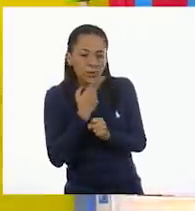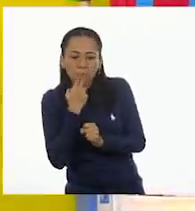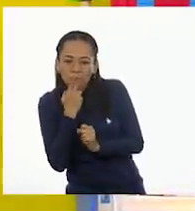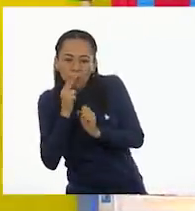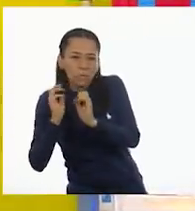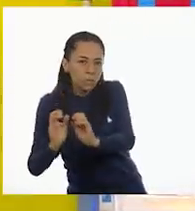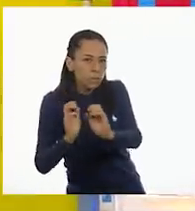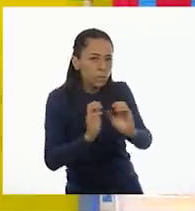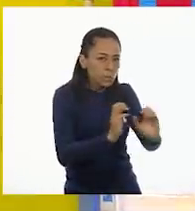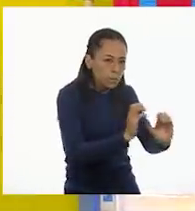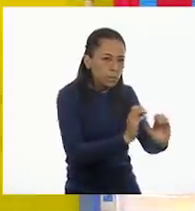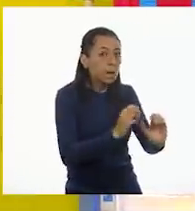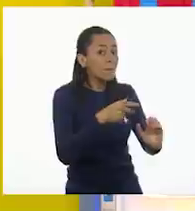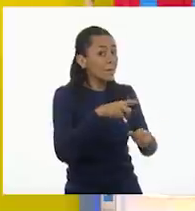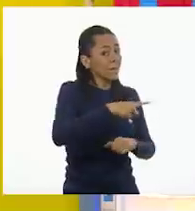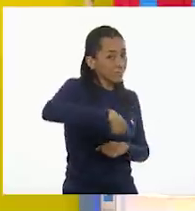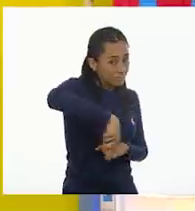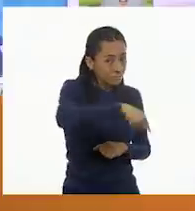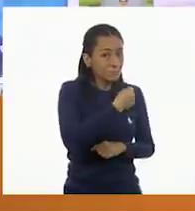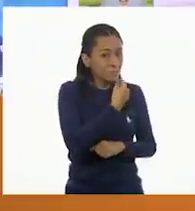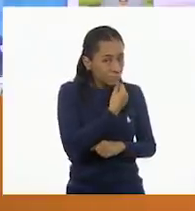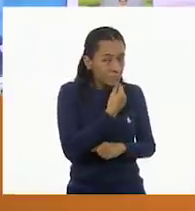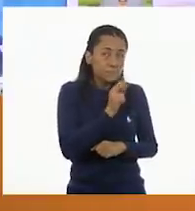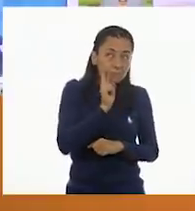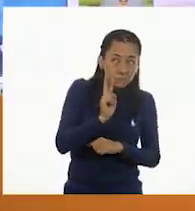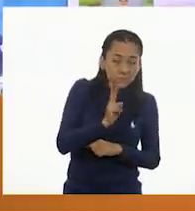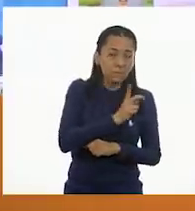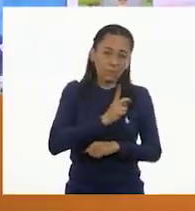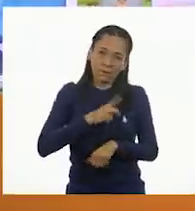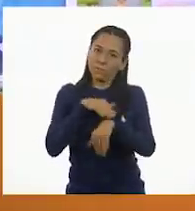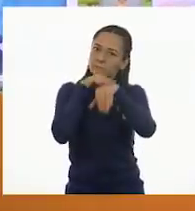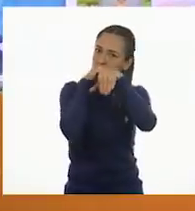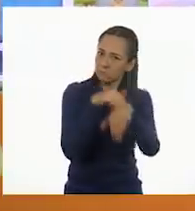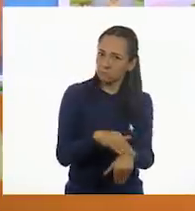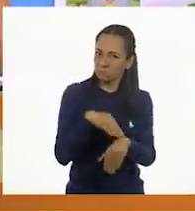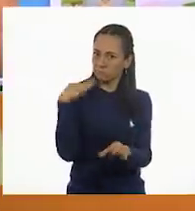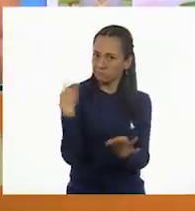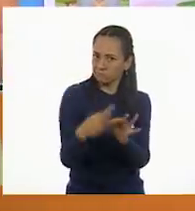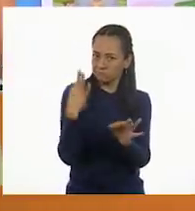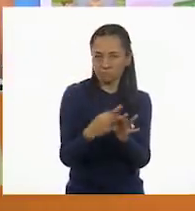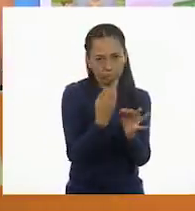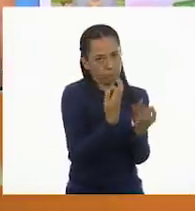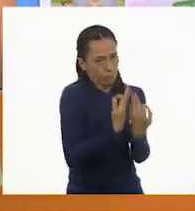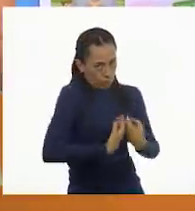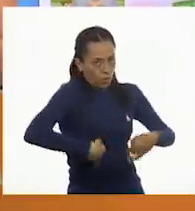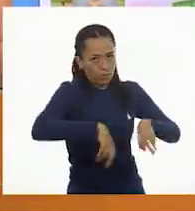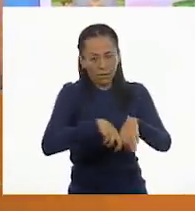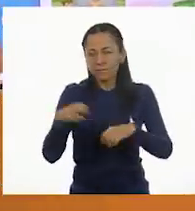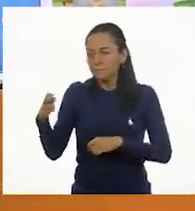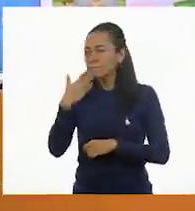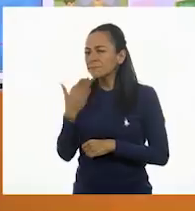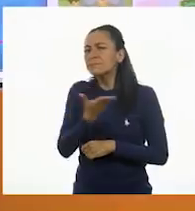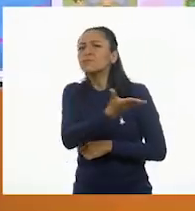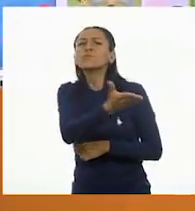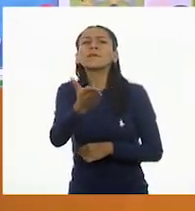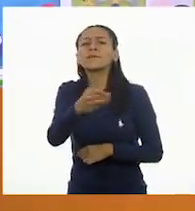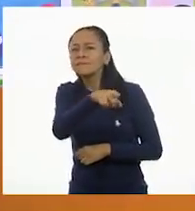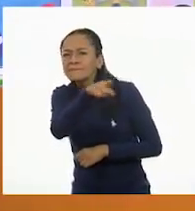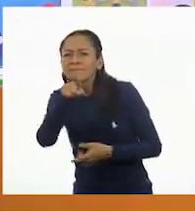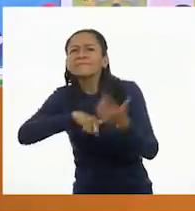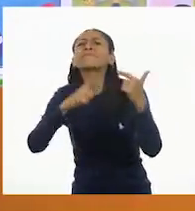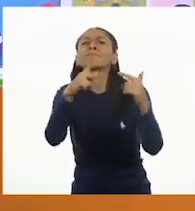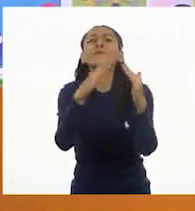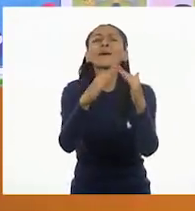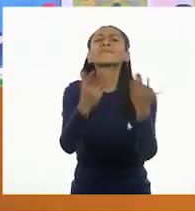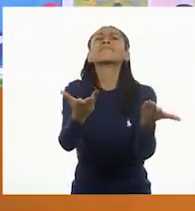sus indicaciones. Eso es muy importante. Uh-huh. Así es, muy bien. ¿En casa qué opinan, niños y niñas? Vamos a ver la siguiente